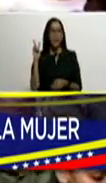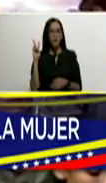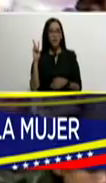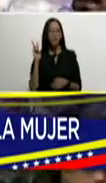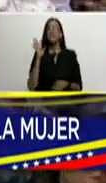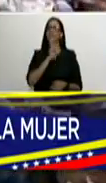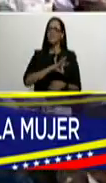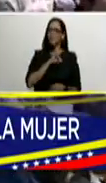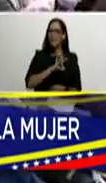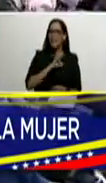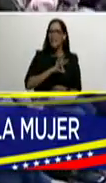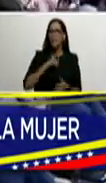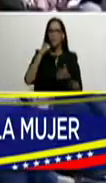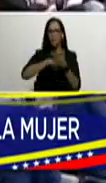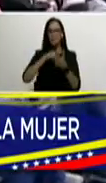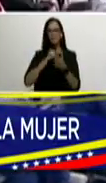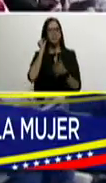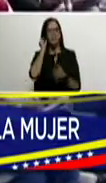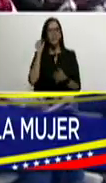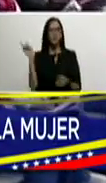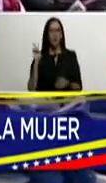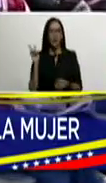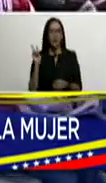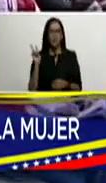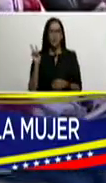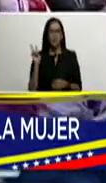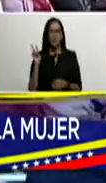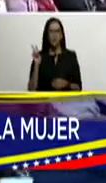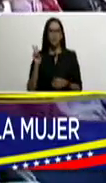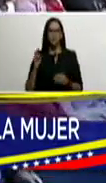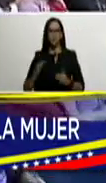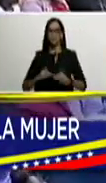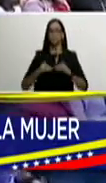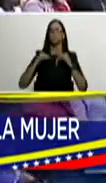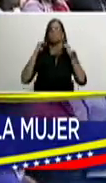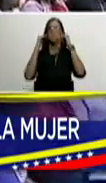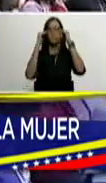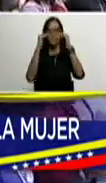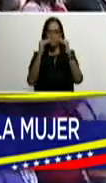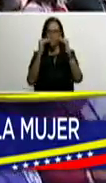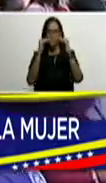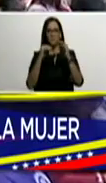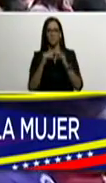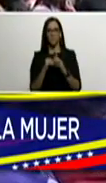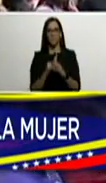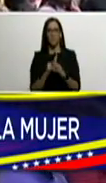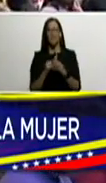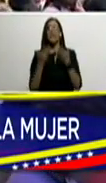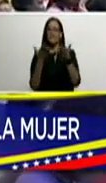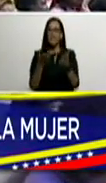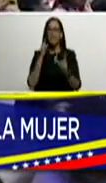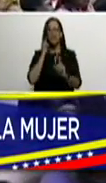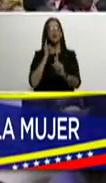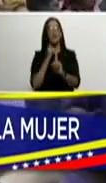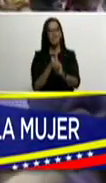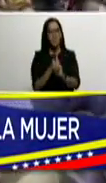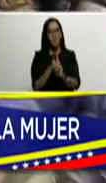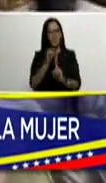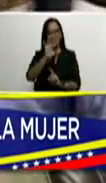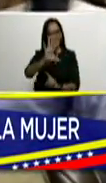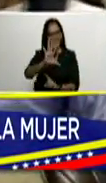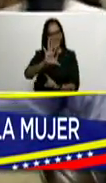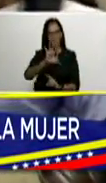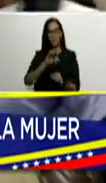del socialismo feminista venezolano, llevarlo a un nivel superior. Y ese es el objetivo del